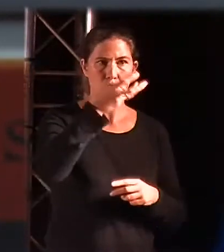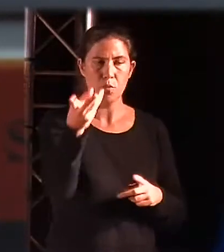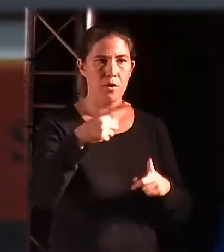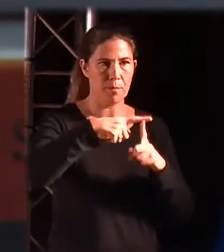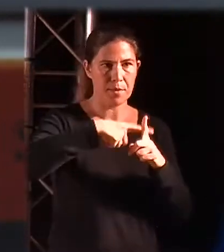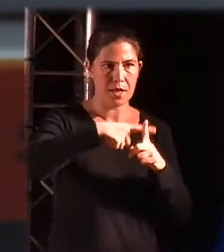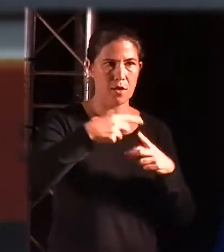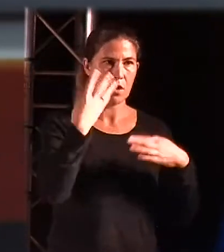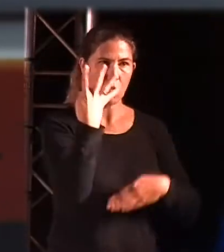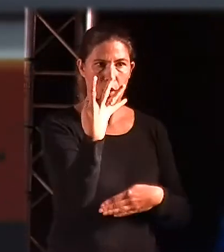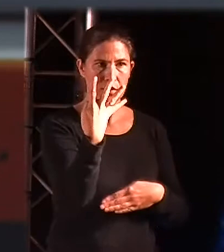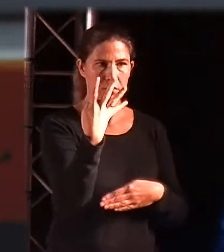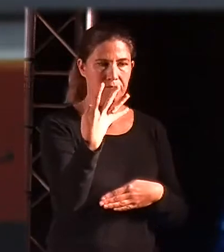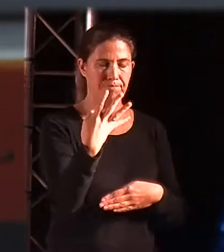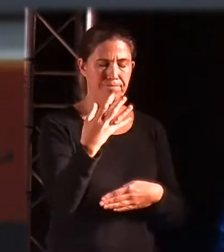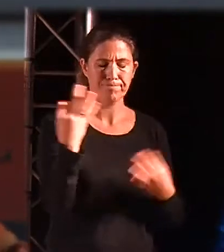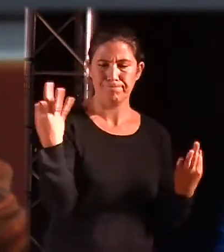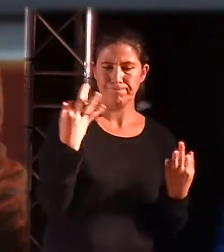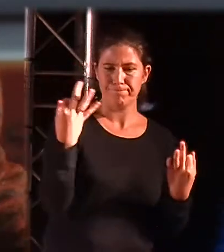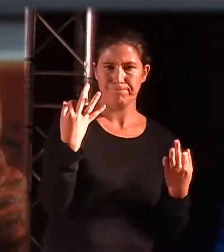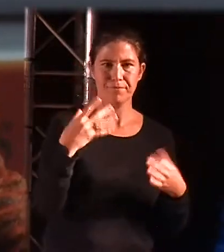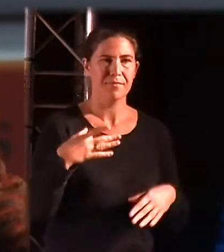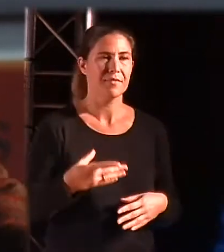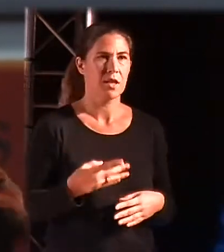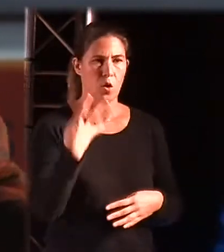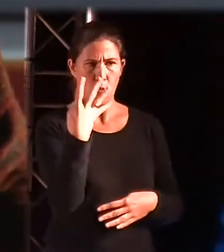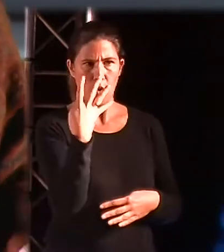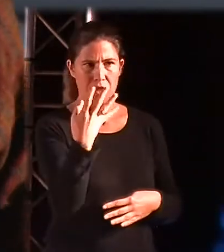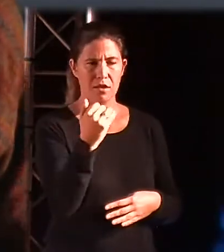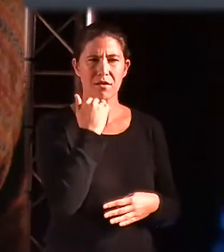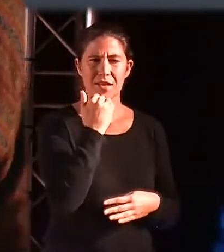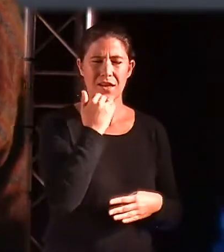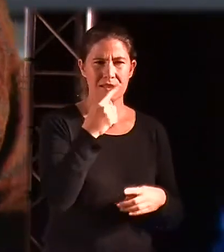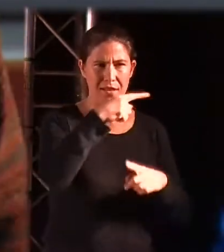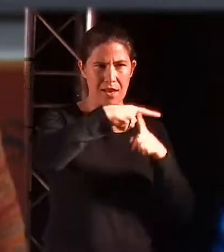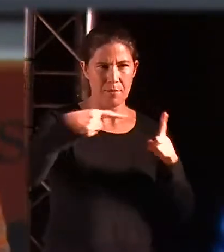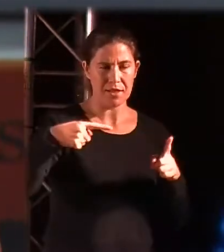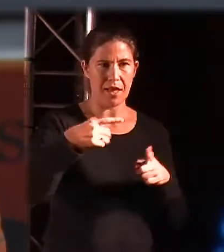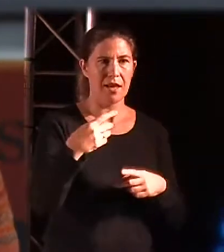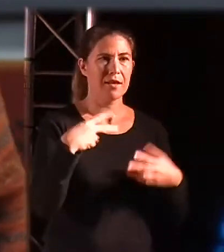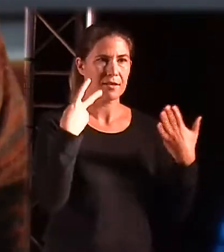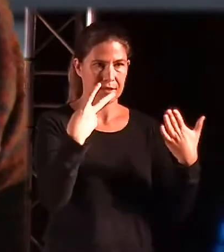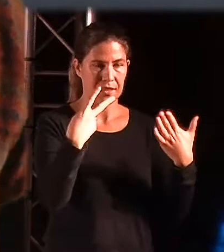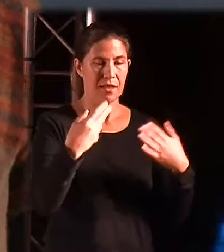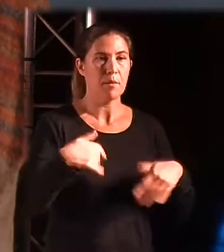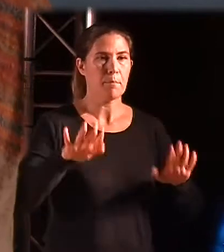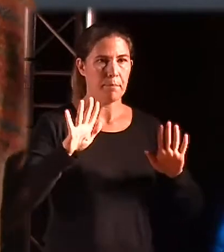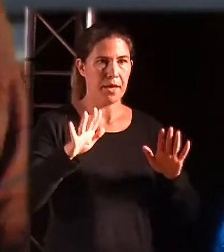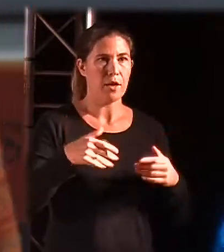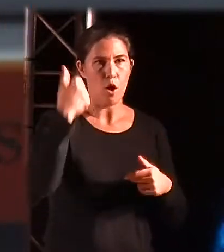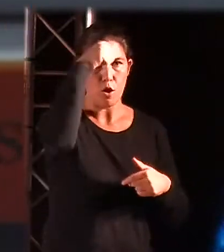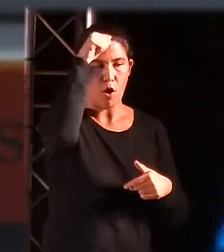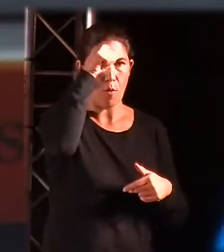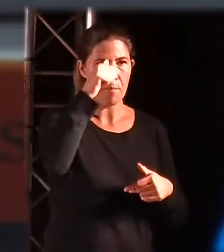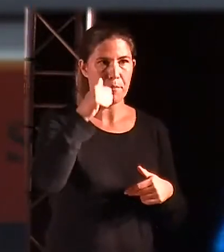4. ¿Qué está pasando aquí? 4 es casi la mitad que 7. Bueno, lo que está pasando es que los hombres parecen